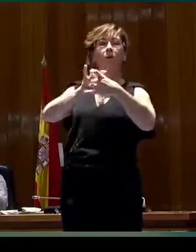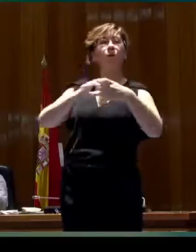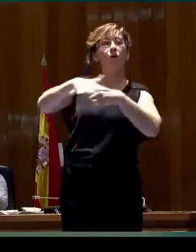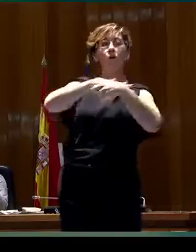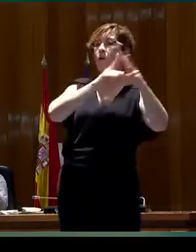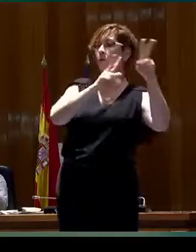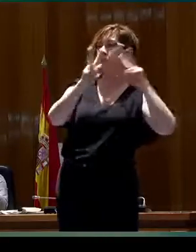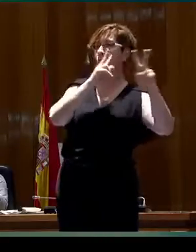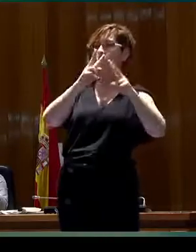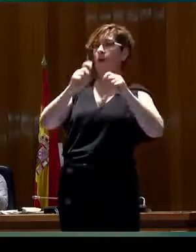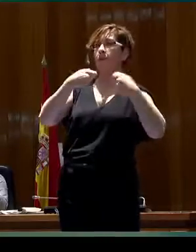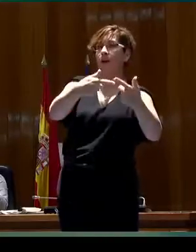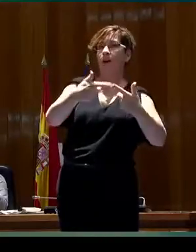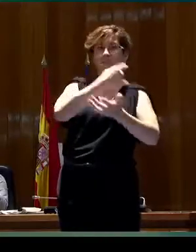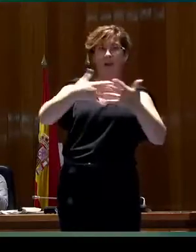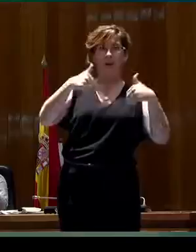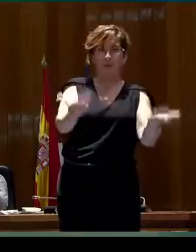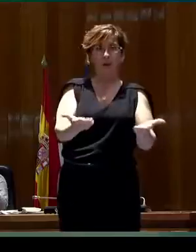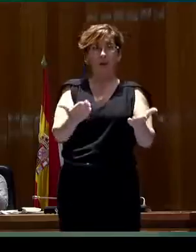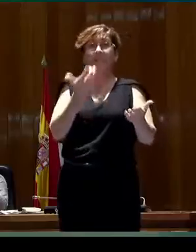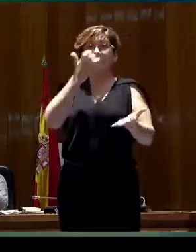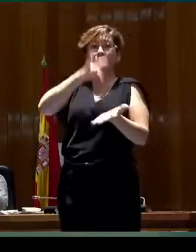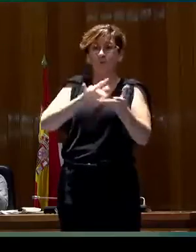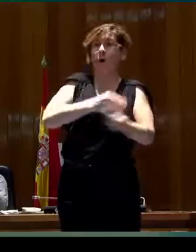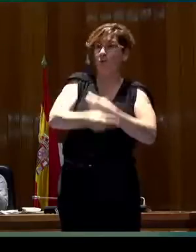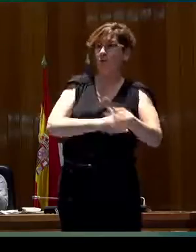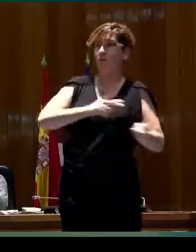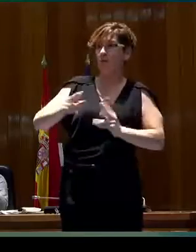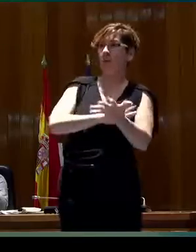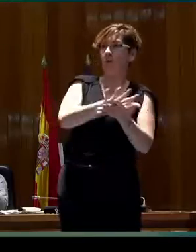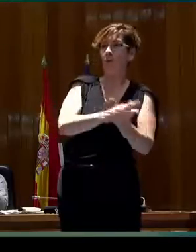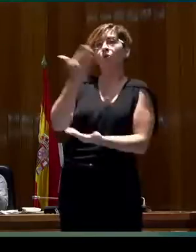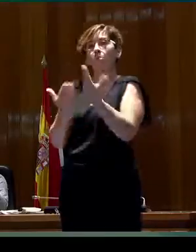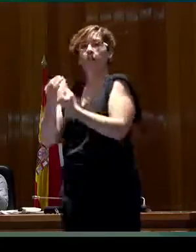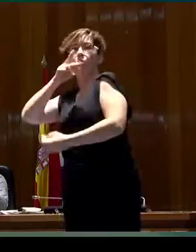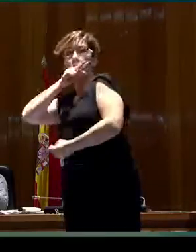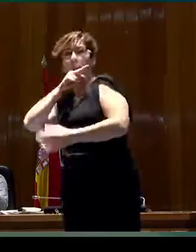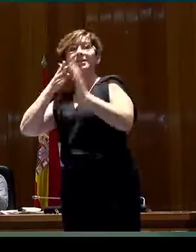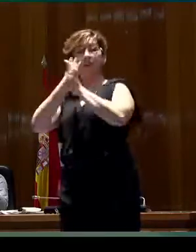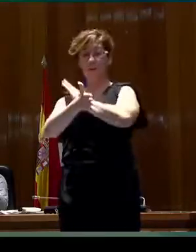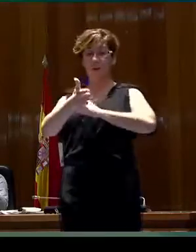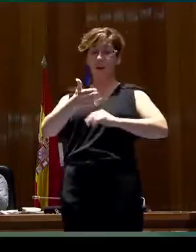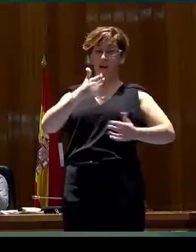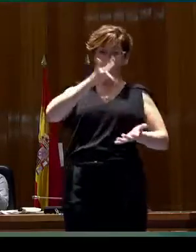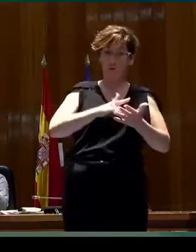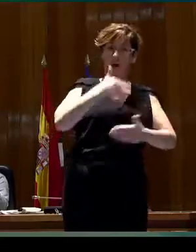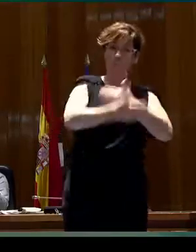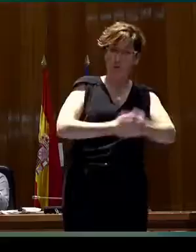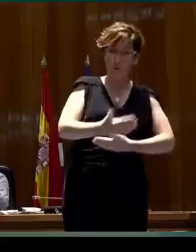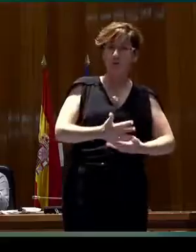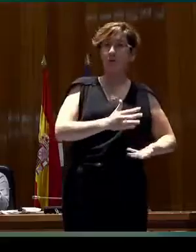la hora de la interpretación, a la hora de utilizar la lengua de signos. Parece ser que hay una mayor bilateralidad